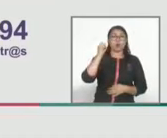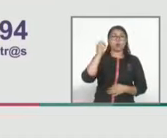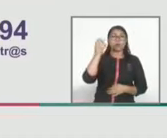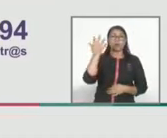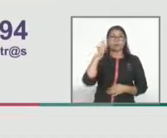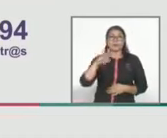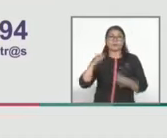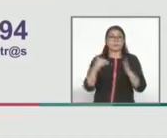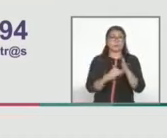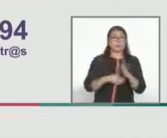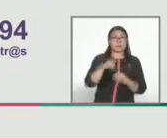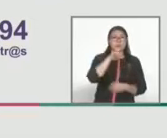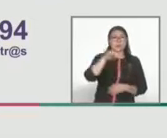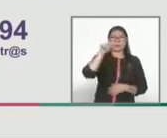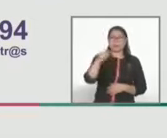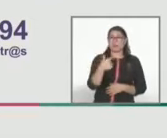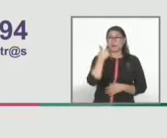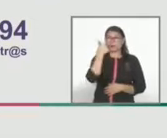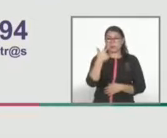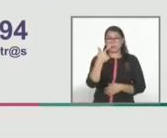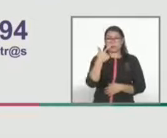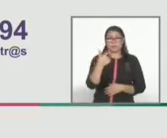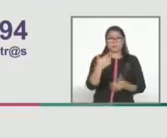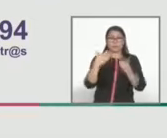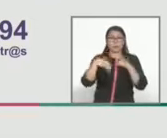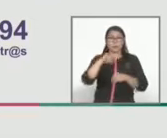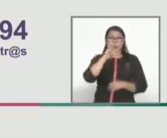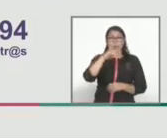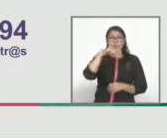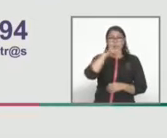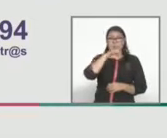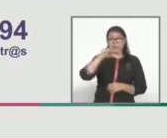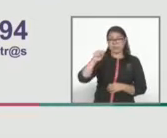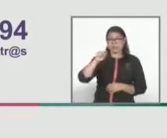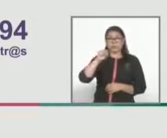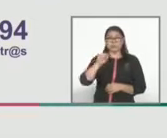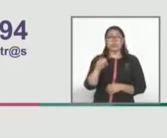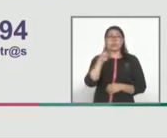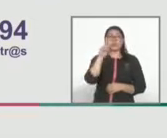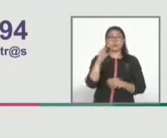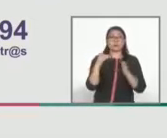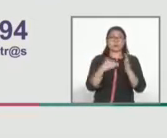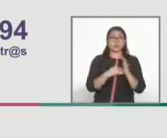un total de 10.127 casos, IMSS ordinario